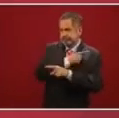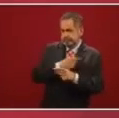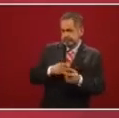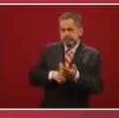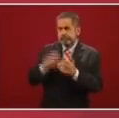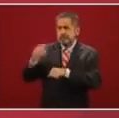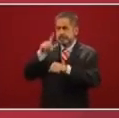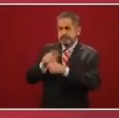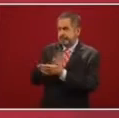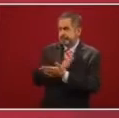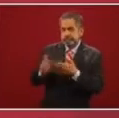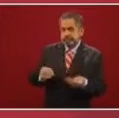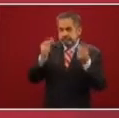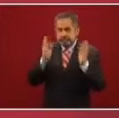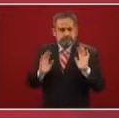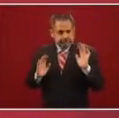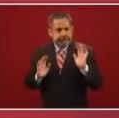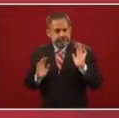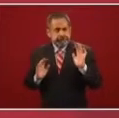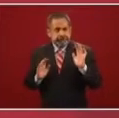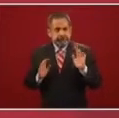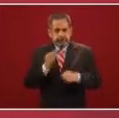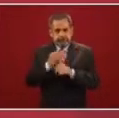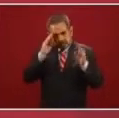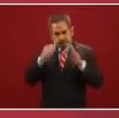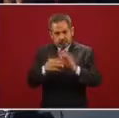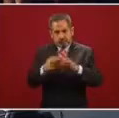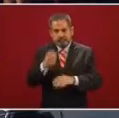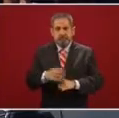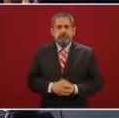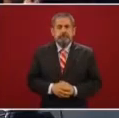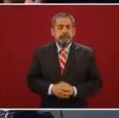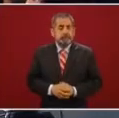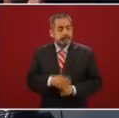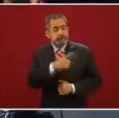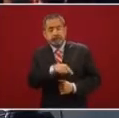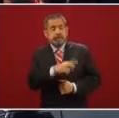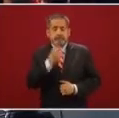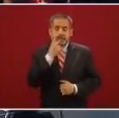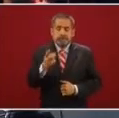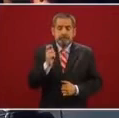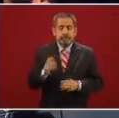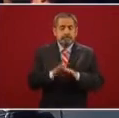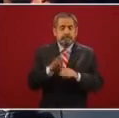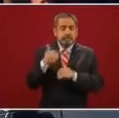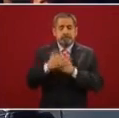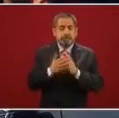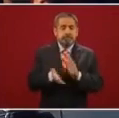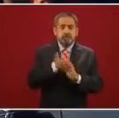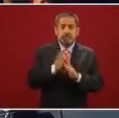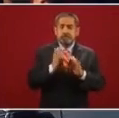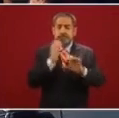ámbito federal, lo que actualmente estaba en cuestionamiento. De hecho, ellos mencionan básicamente la construcción de un